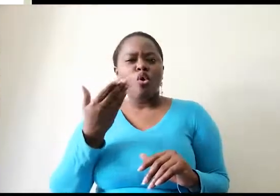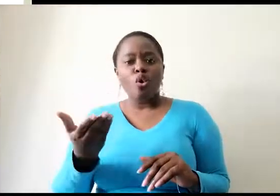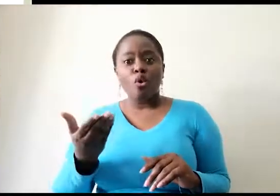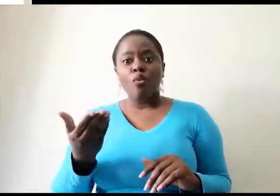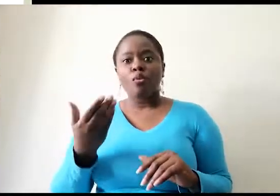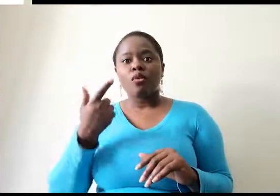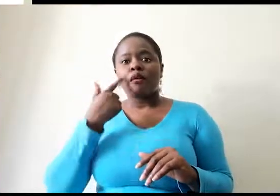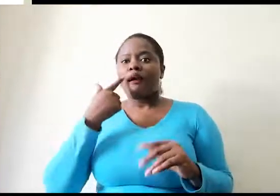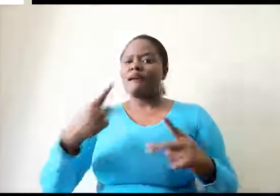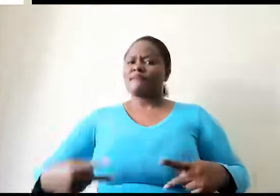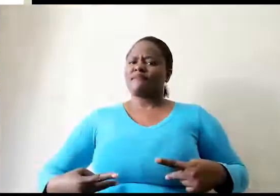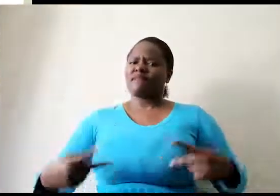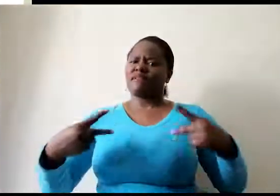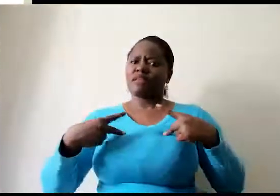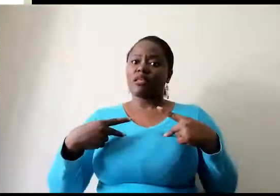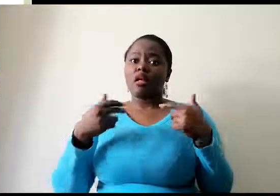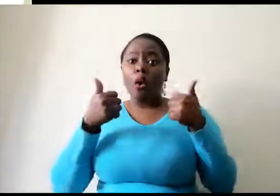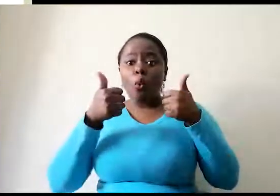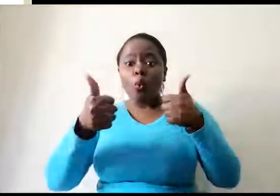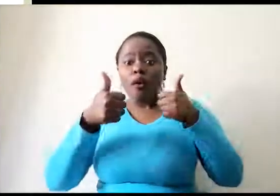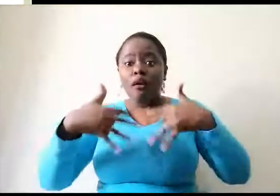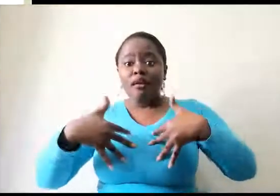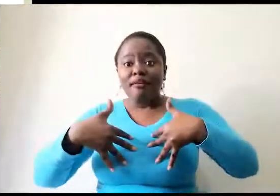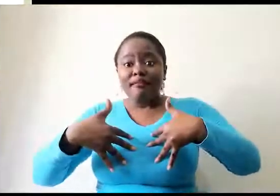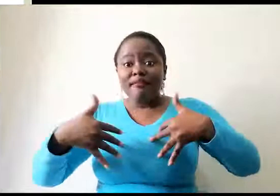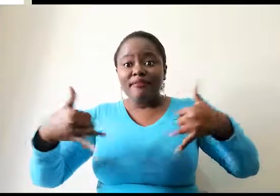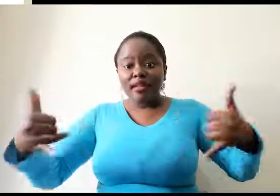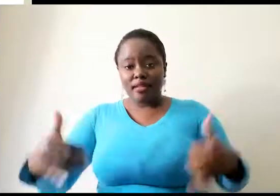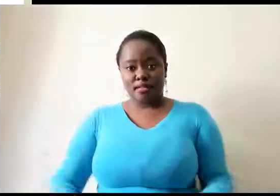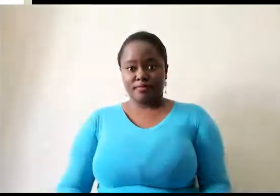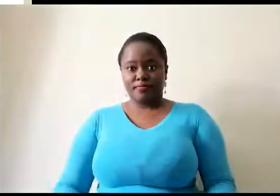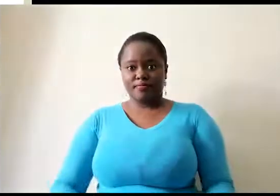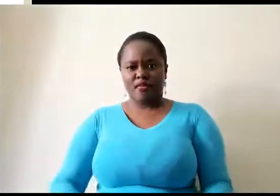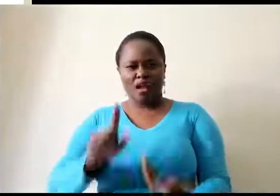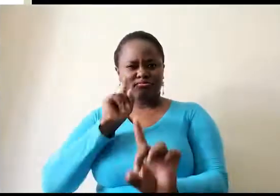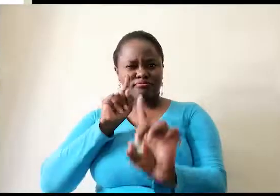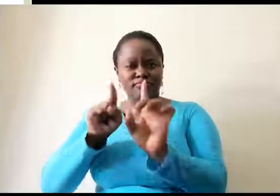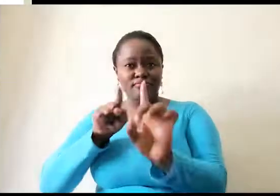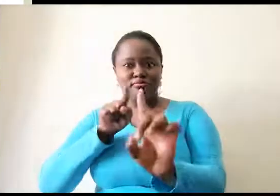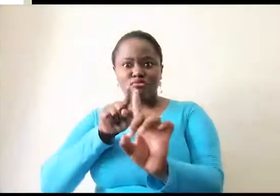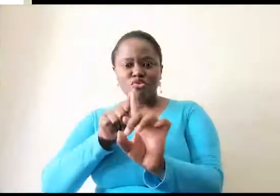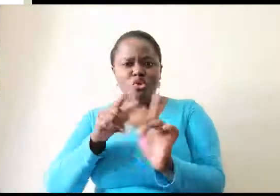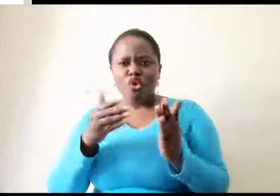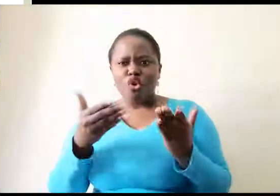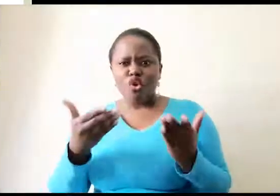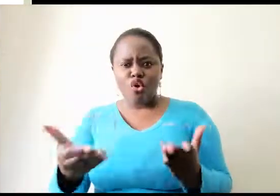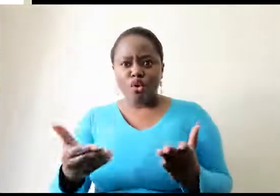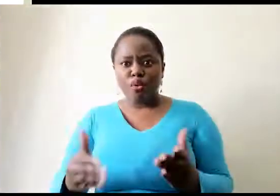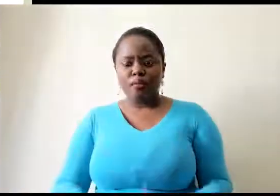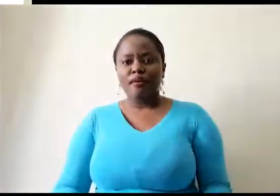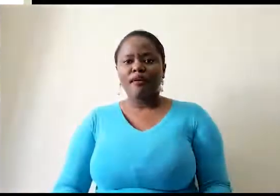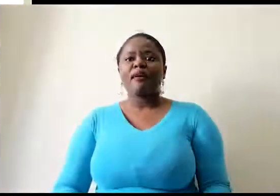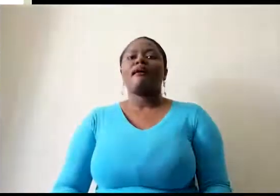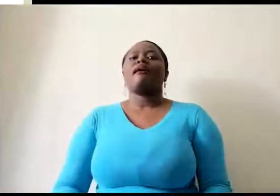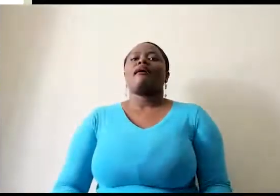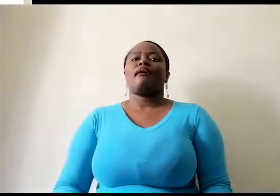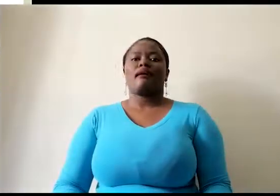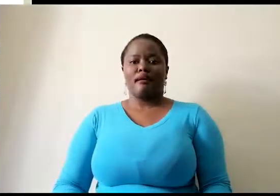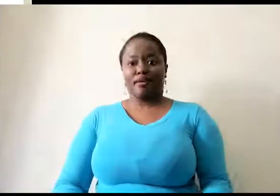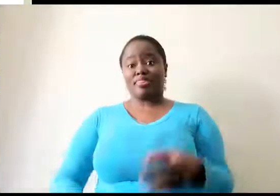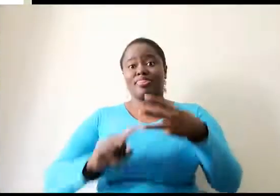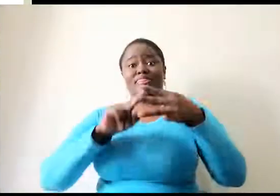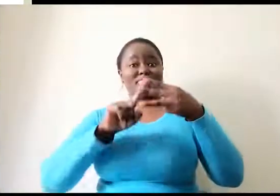perseguir una vida buena y feliz. Para lograrlo, el ser humano debe